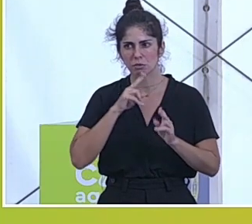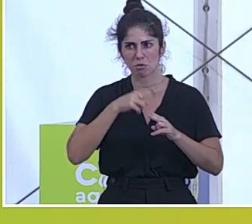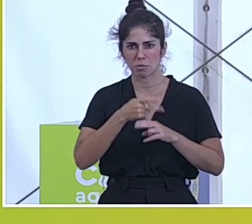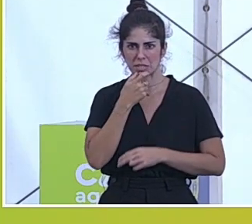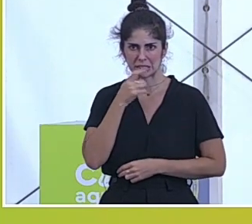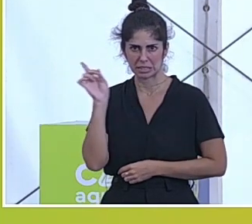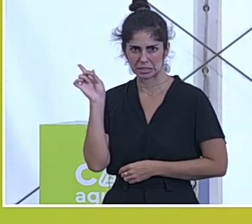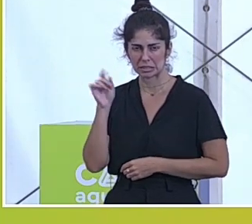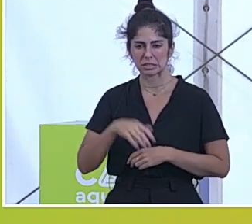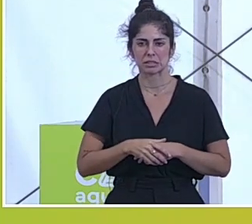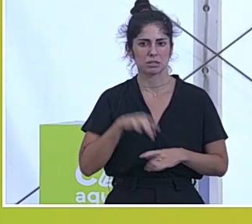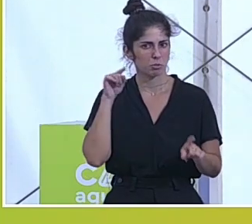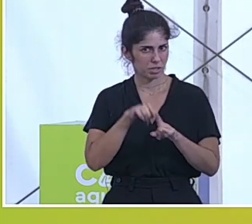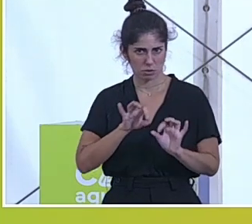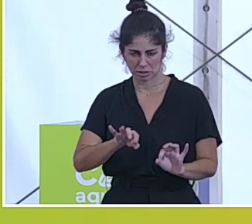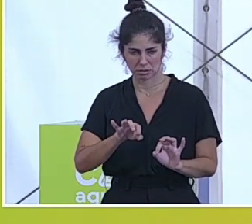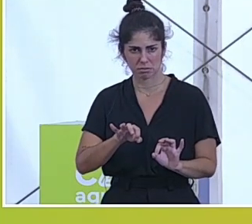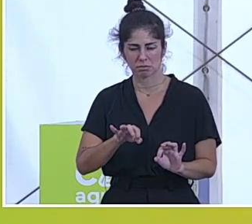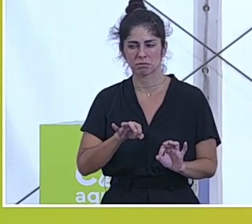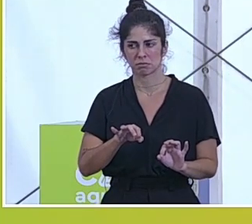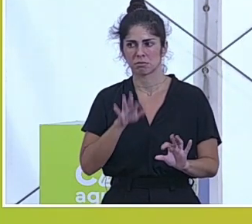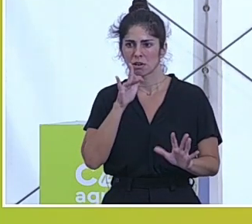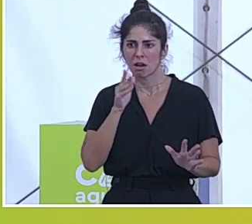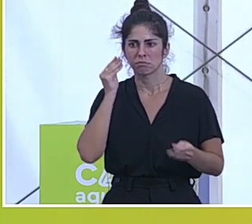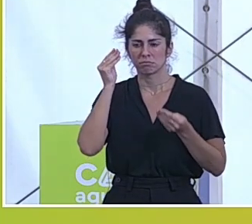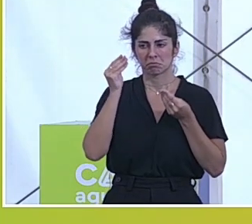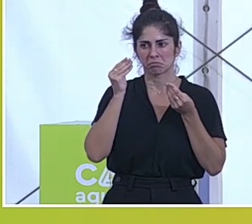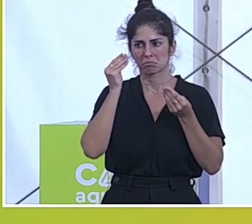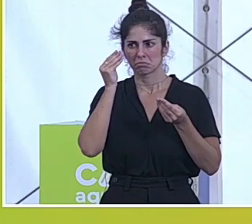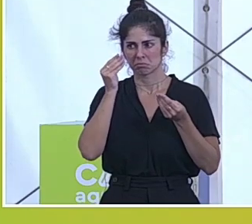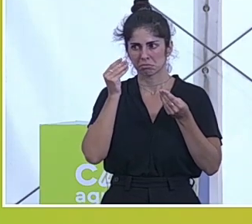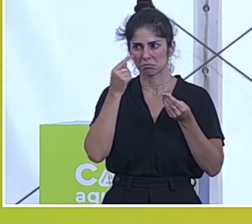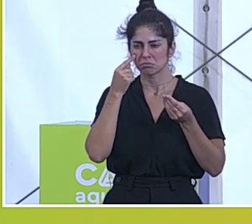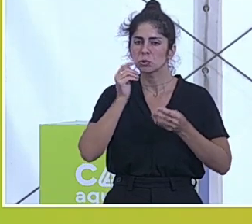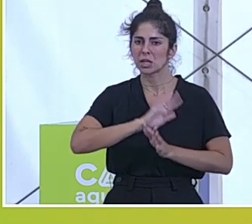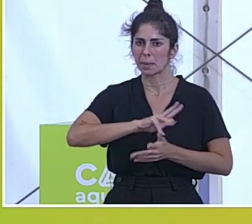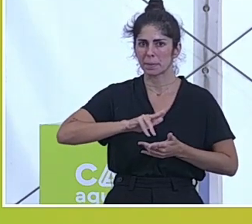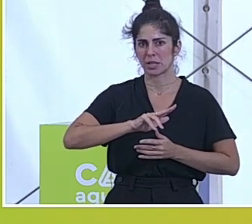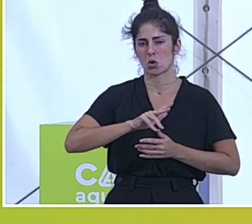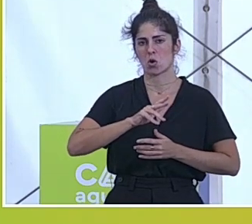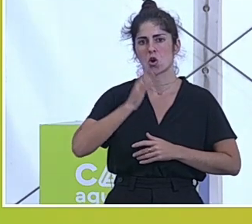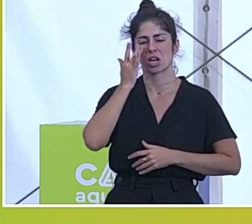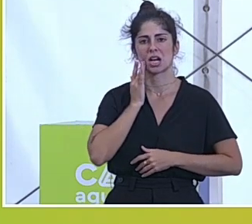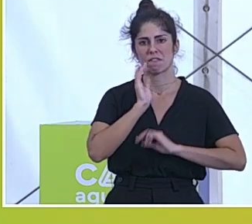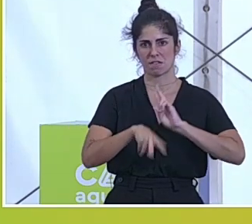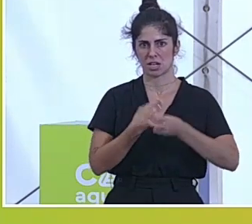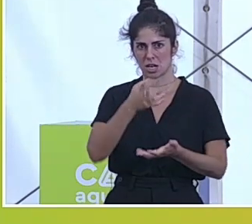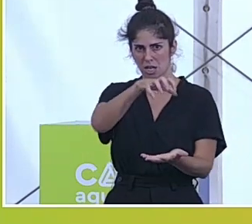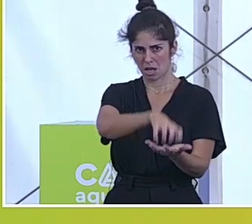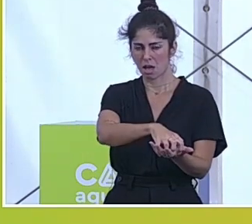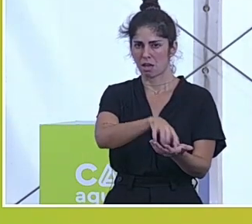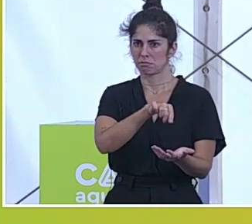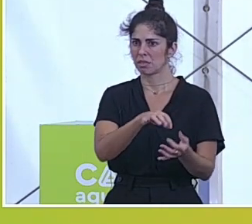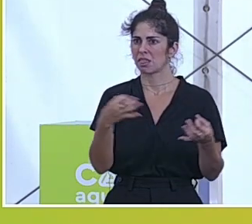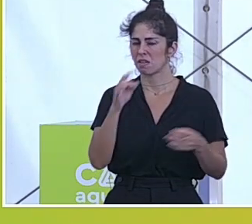que básicamente consiste en eso. Se está planteando una biorefinería experimental, ¿vale?, que tiene que estar operativa al final